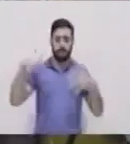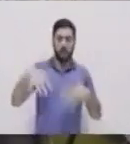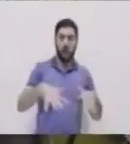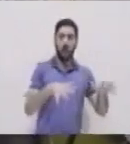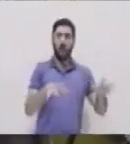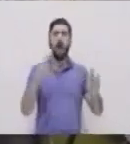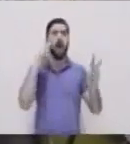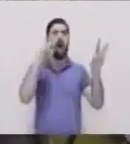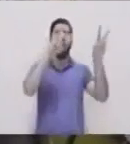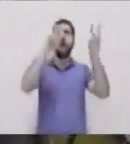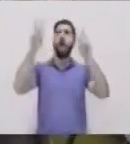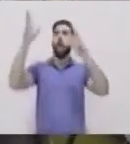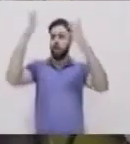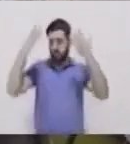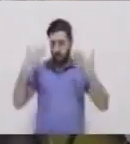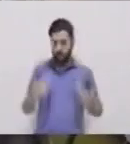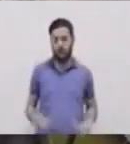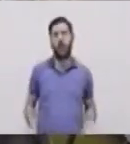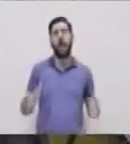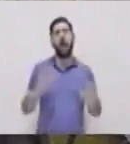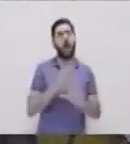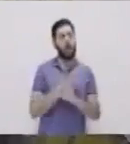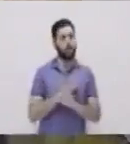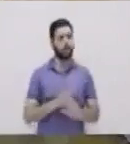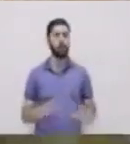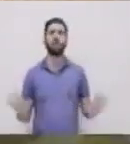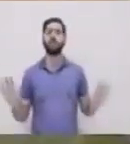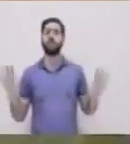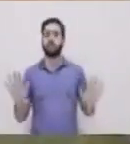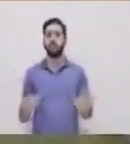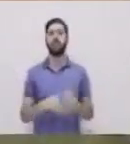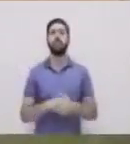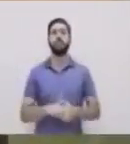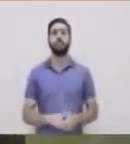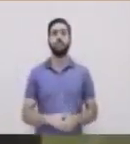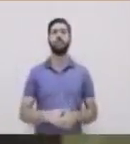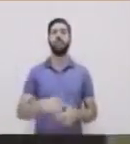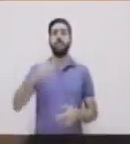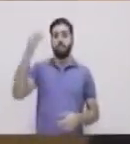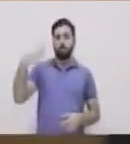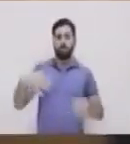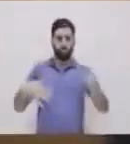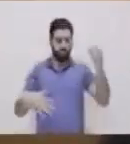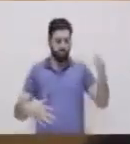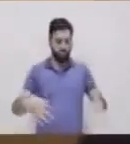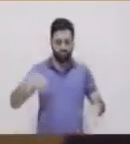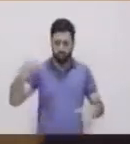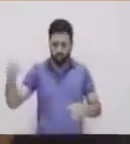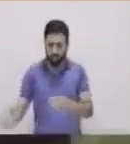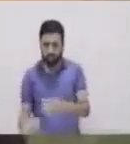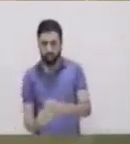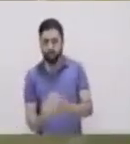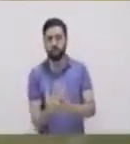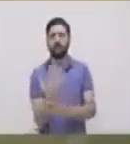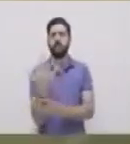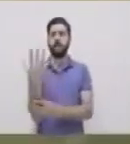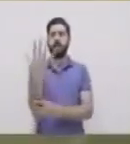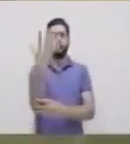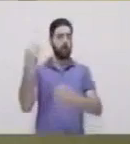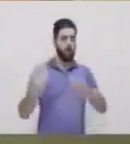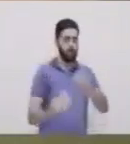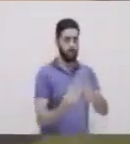en el mar. Fuimos hechos así, hechos para